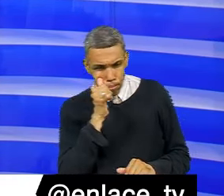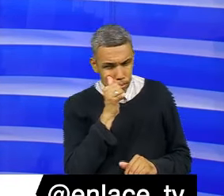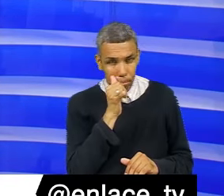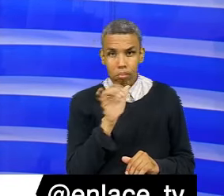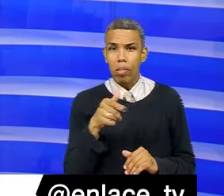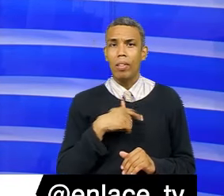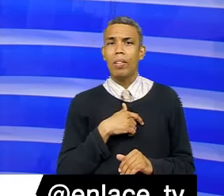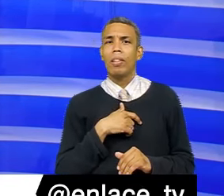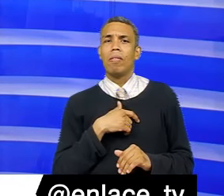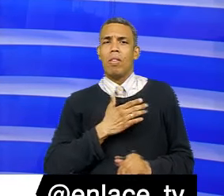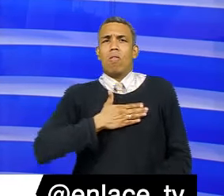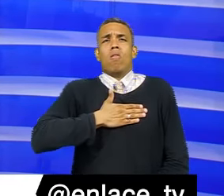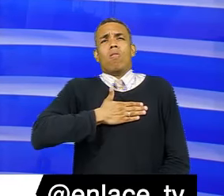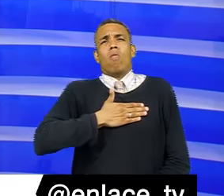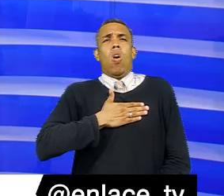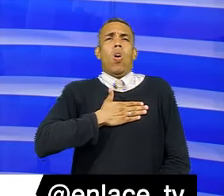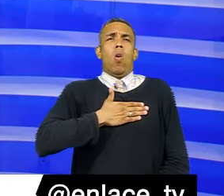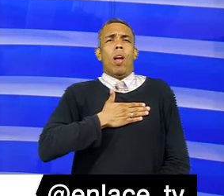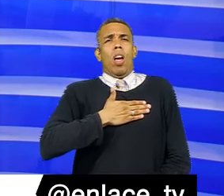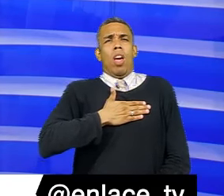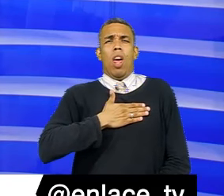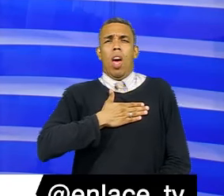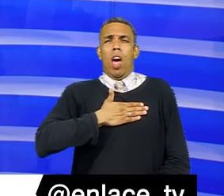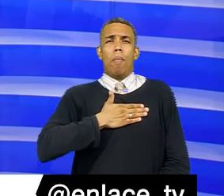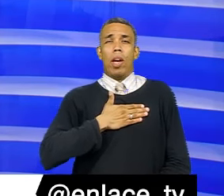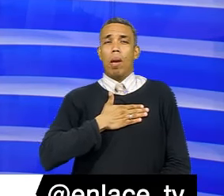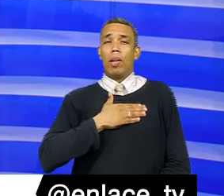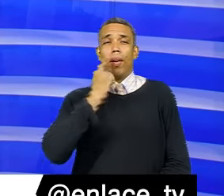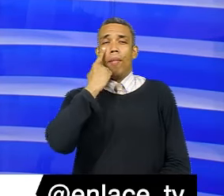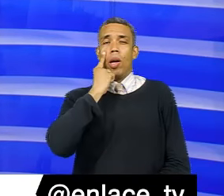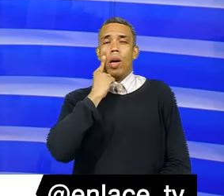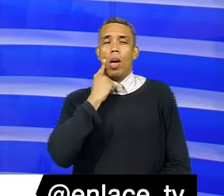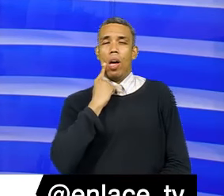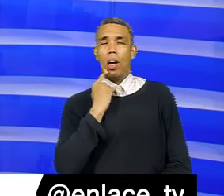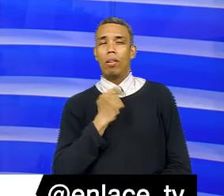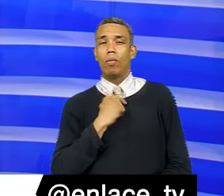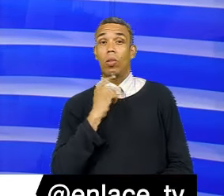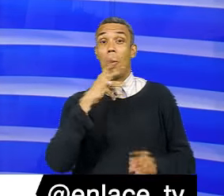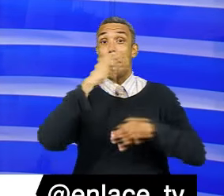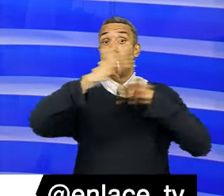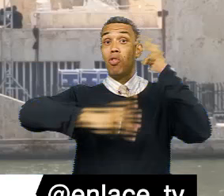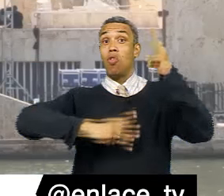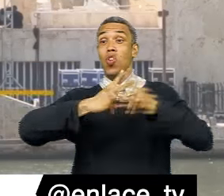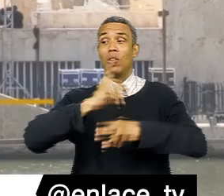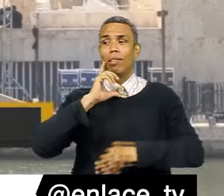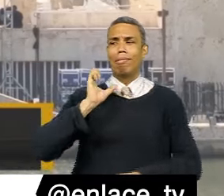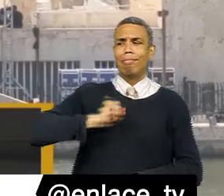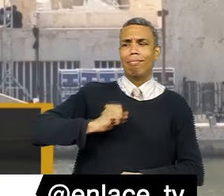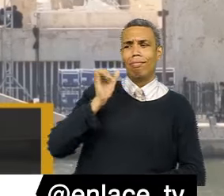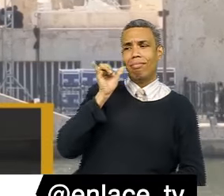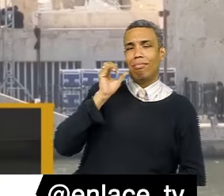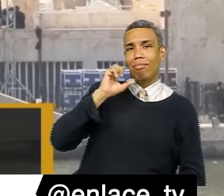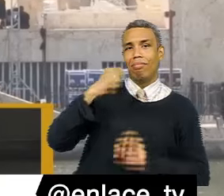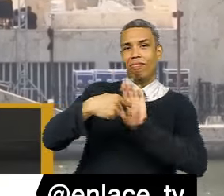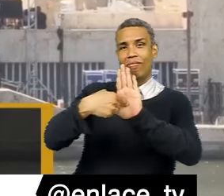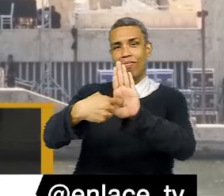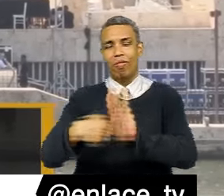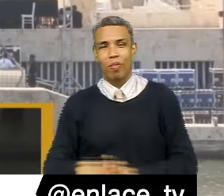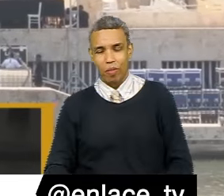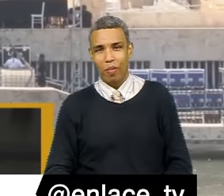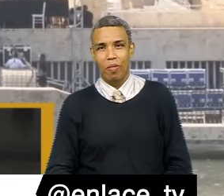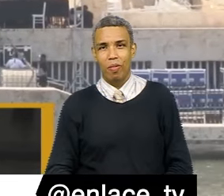captada por BBC entonando con mucha emoción el himno de Colombia. Desde el pasado fin de semana, Lina